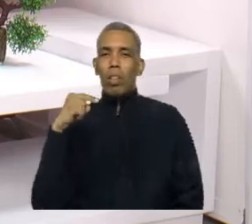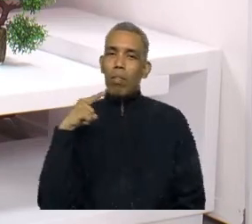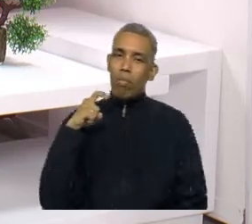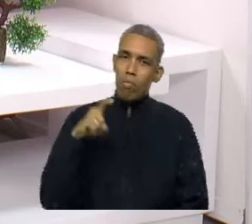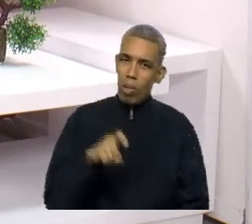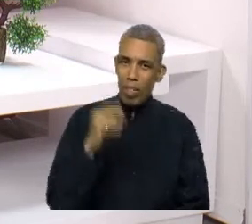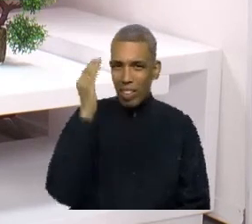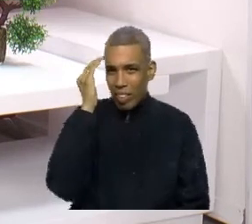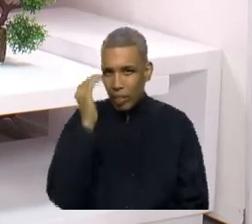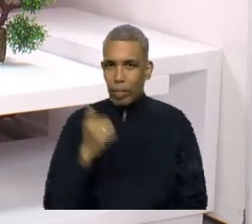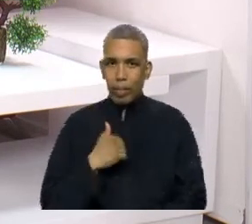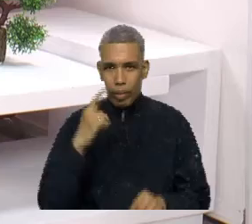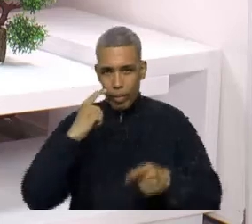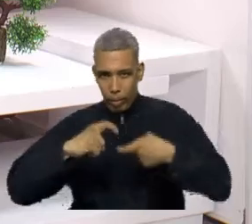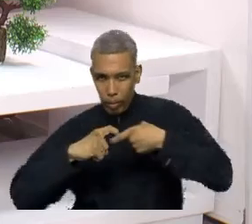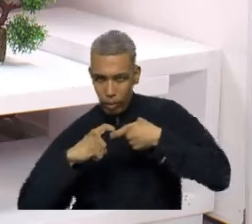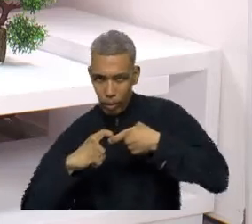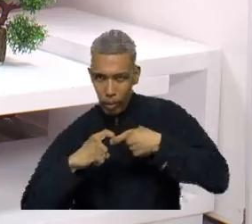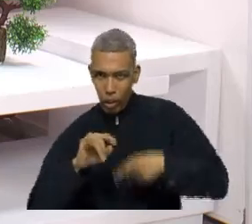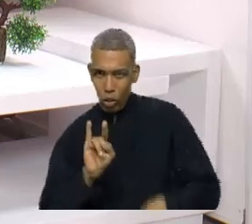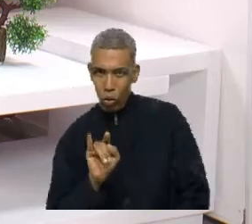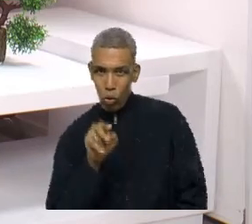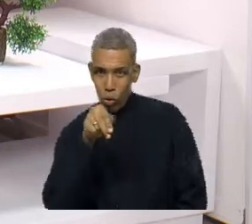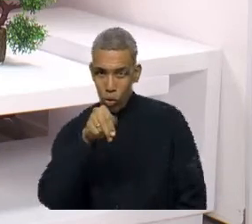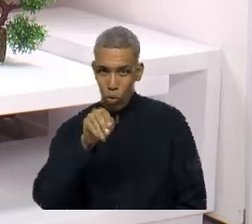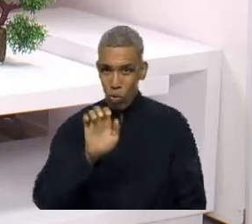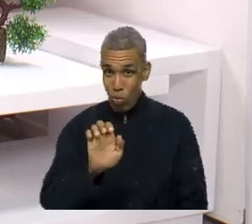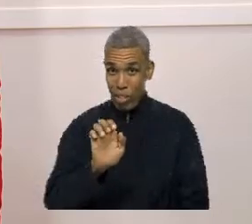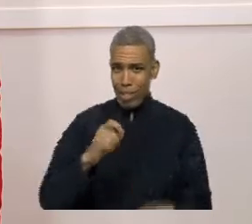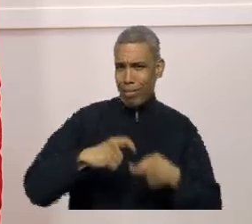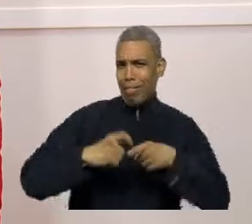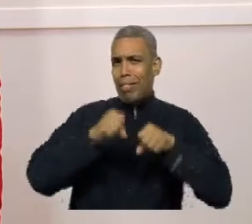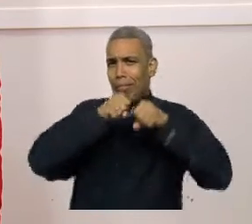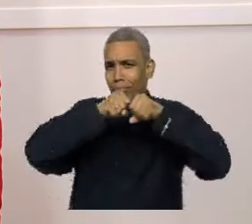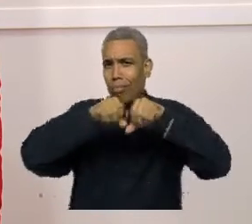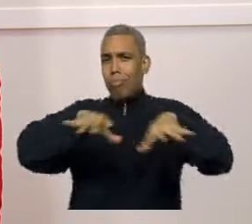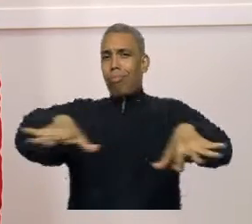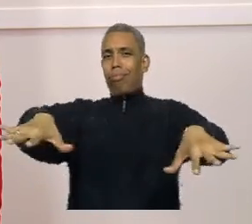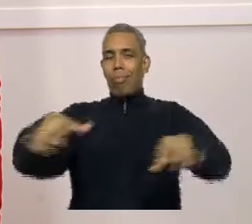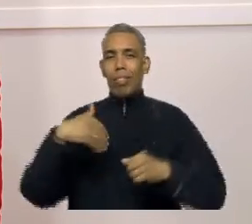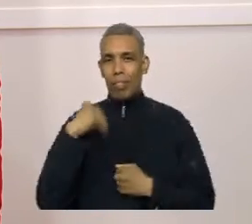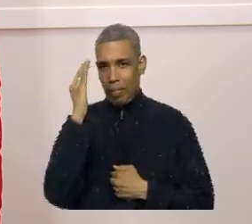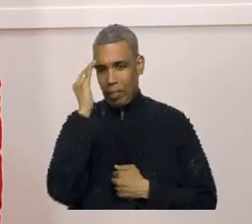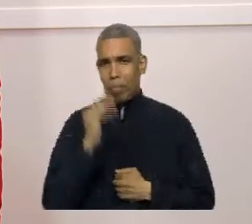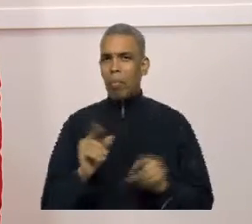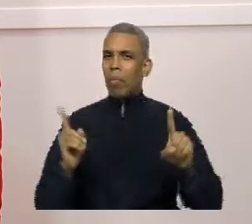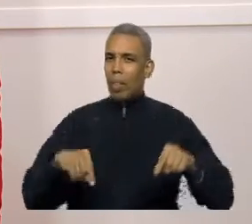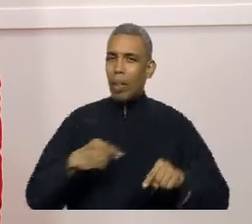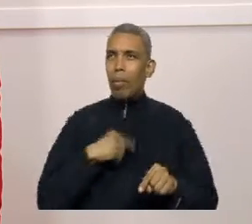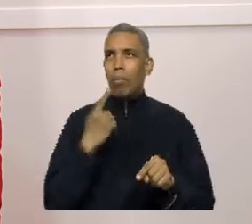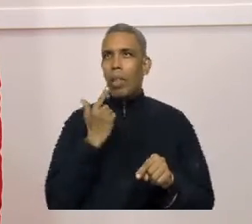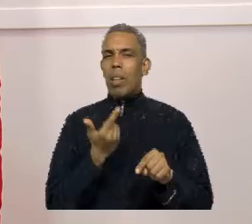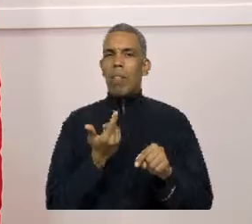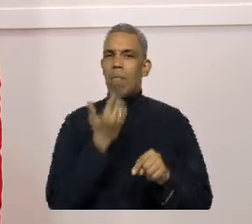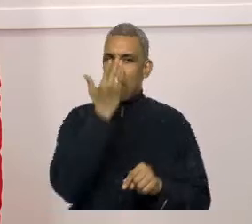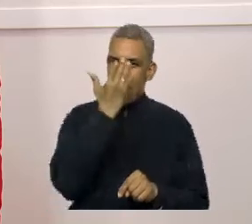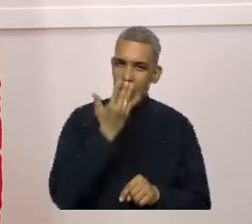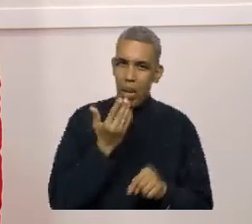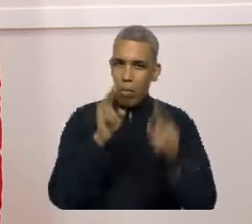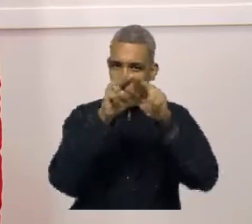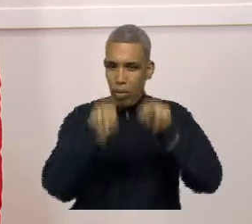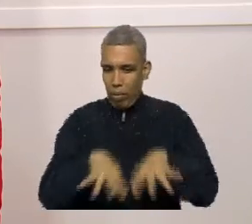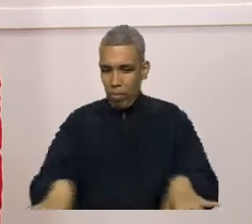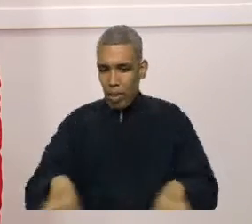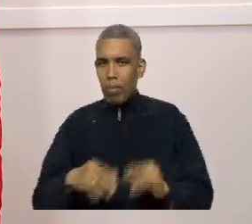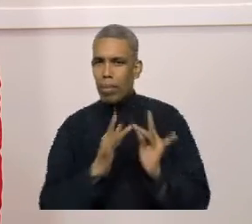de un EPM en el canal 102, pero adicional a eso, nosotros ofrecemos las redes sociales, entre esas Facebook, y acá tenemos